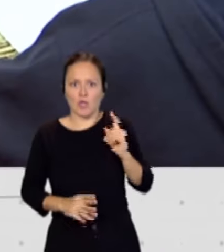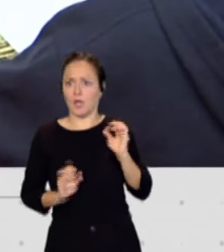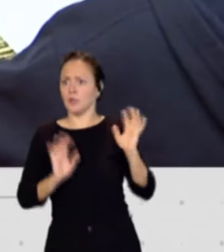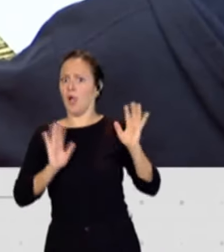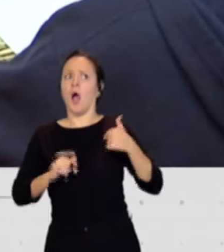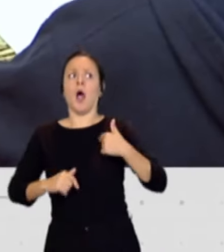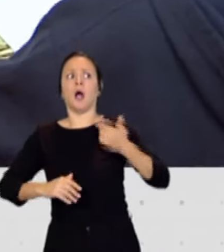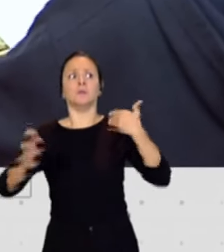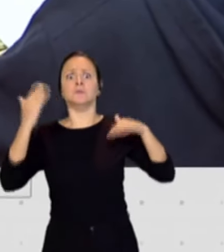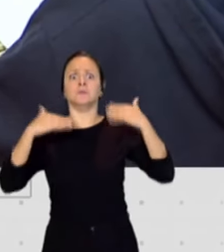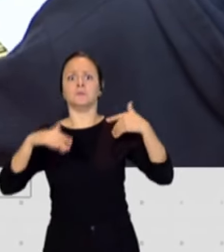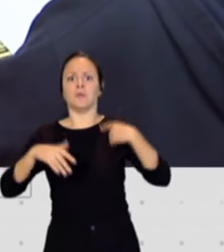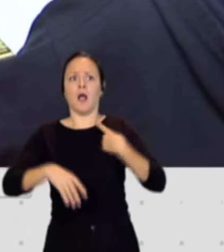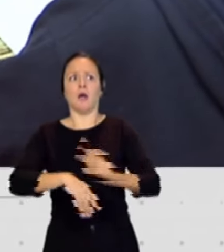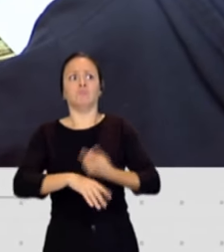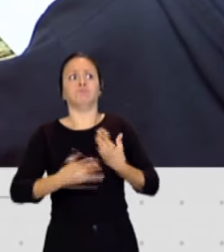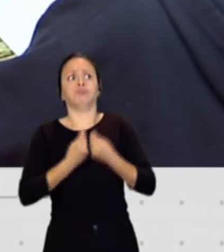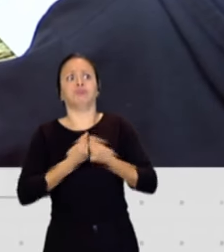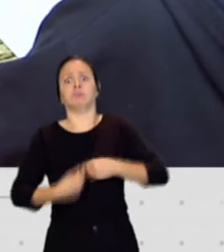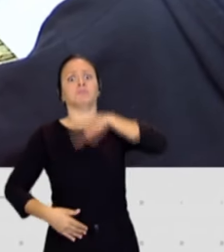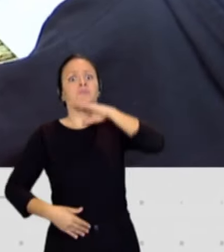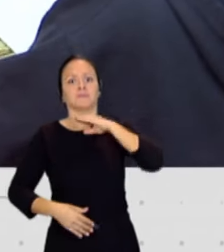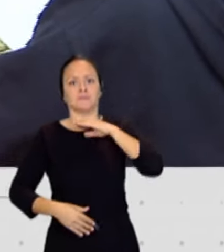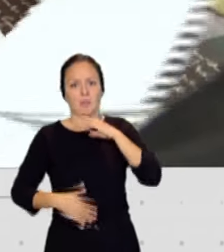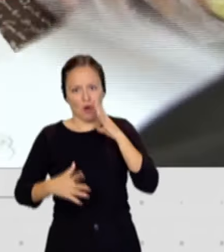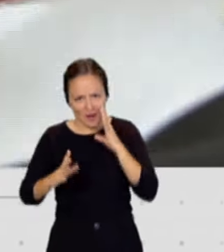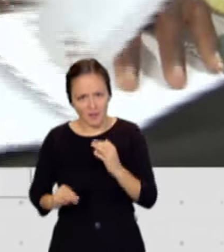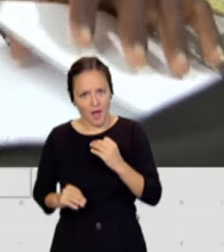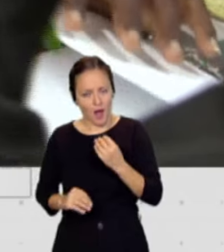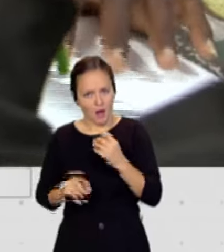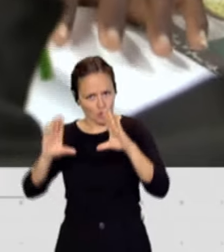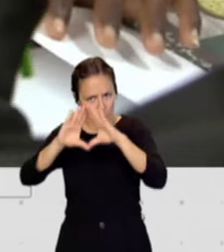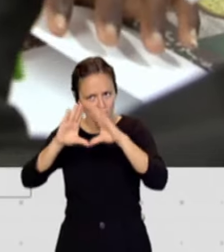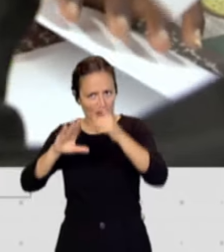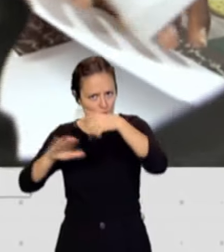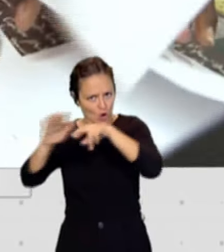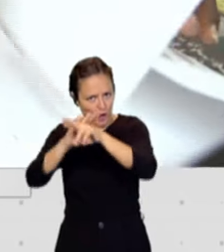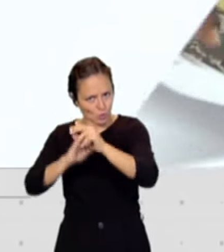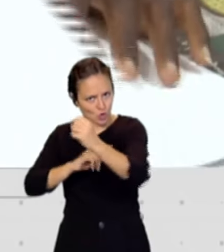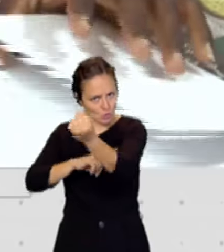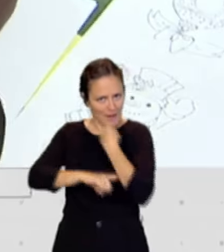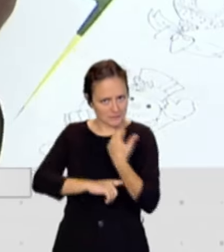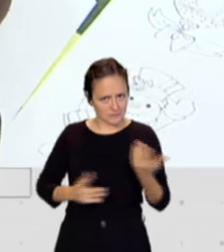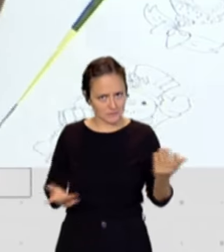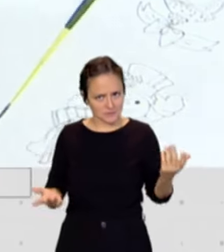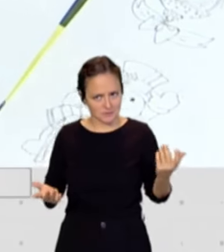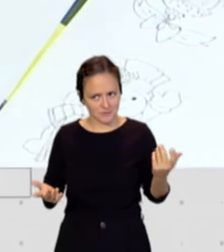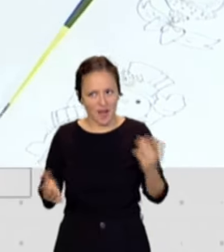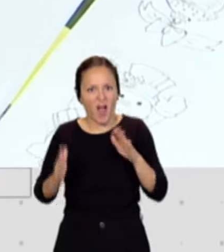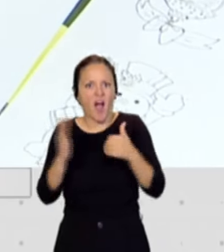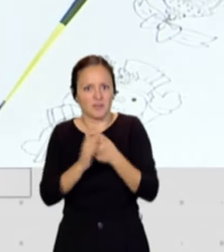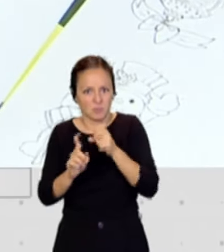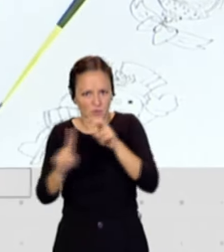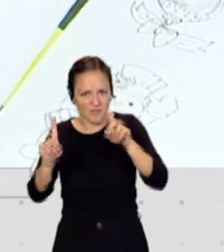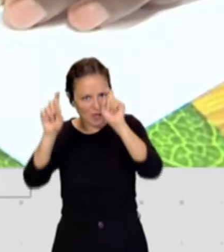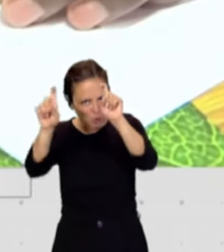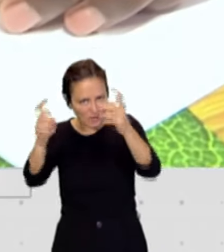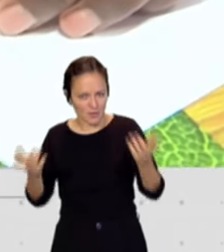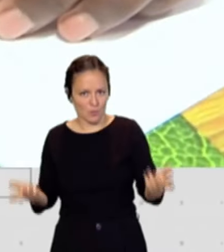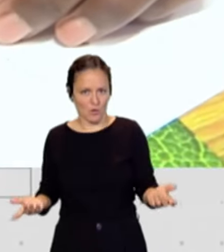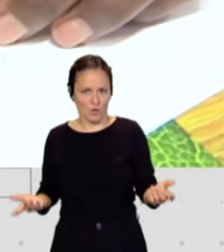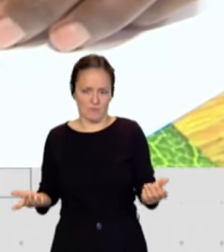desbordados pero en realidad eh la comunidad de Madrid tiene muchísimos más recursos de los que tenemos nosotros incluso a nivel educativo O sea si